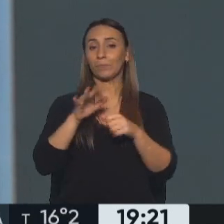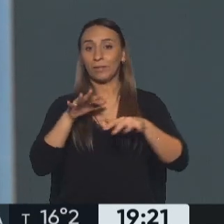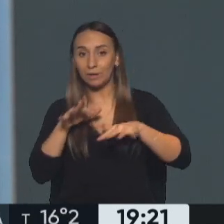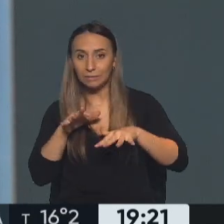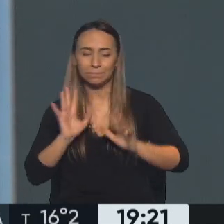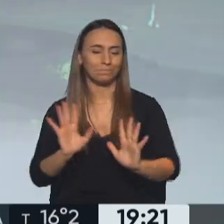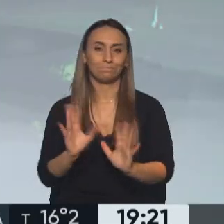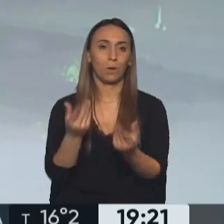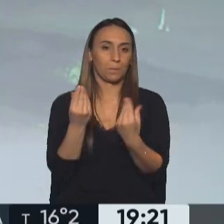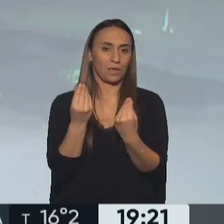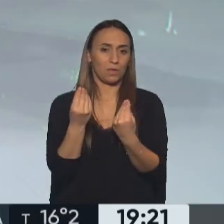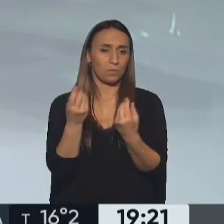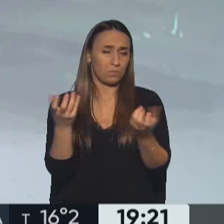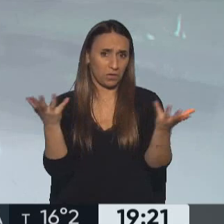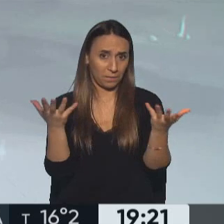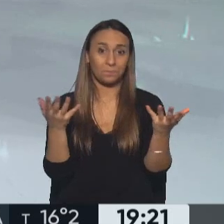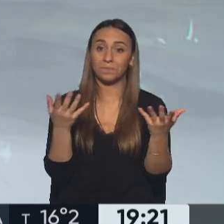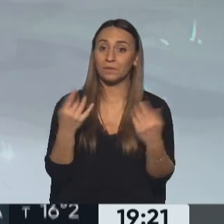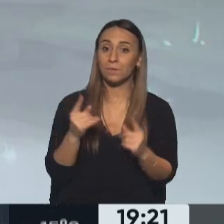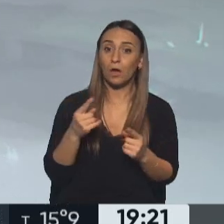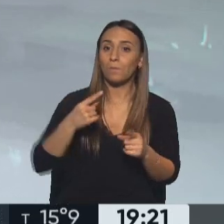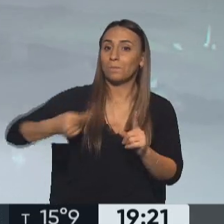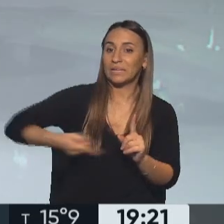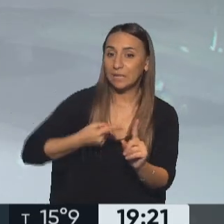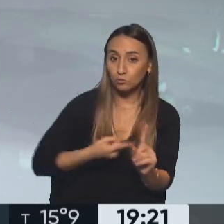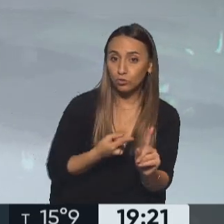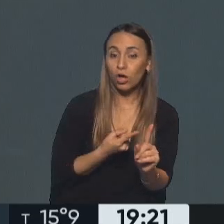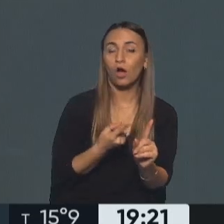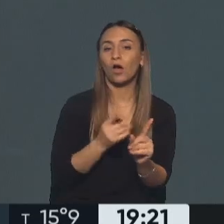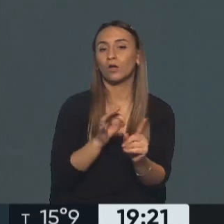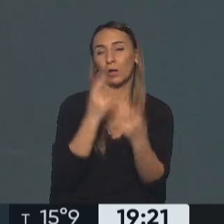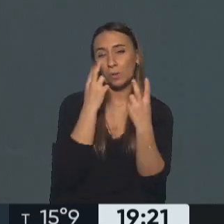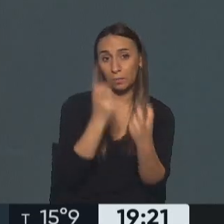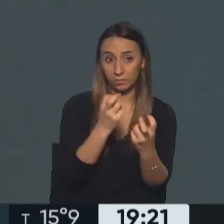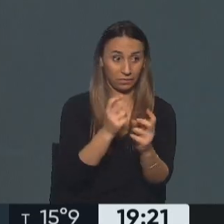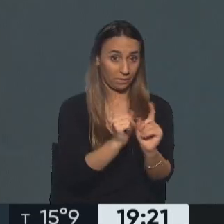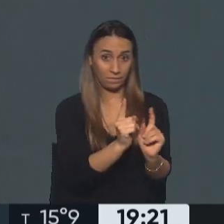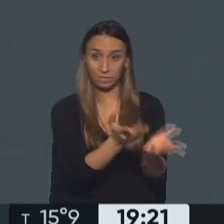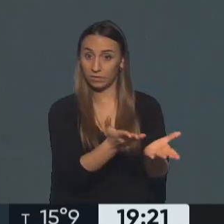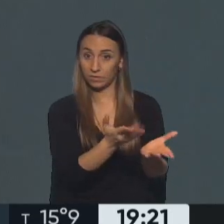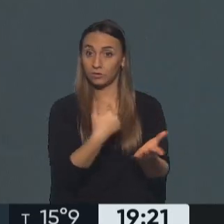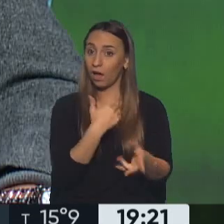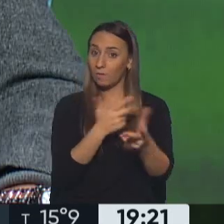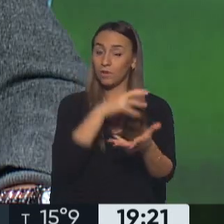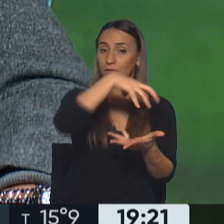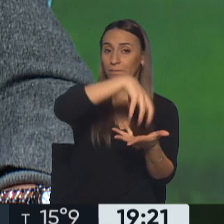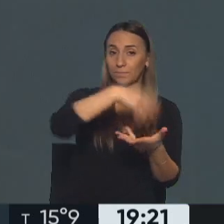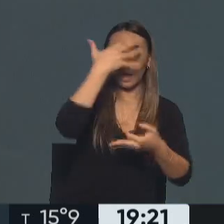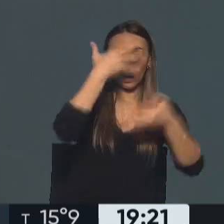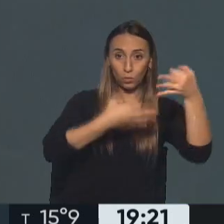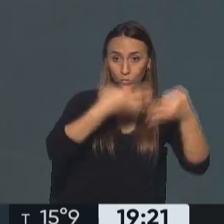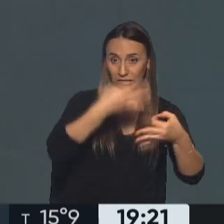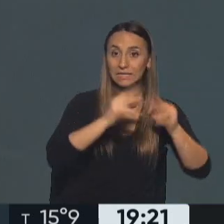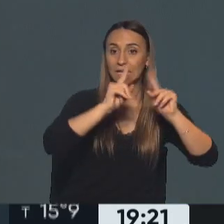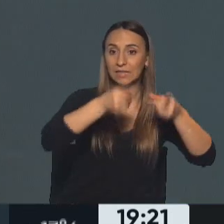por miedo porque porque todo ese andamiaje de persecución sigue montado estoy hablando de determinados sectores de la justicia de la